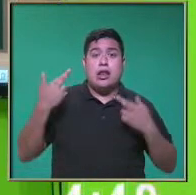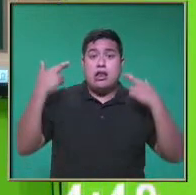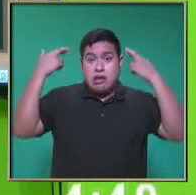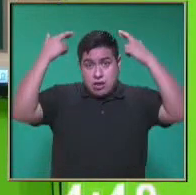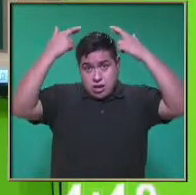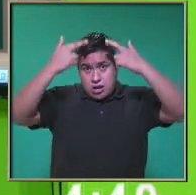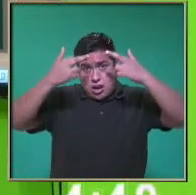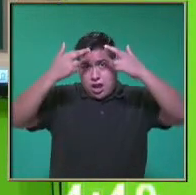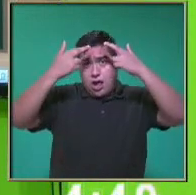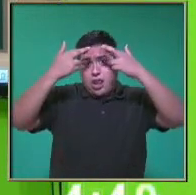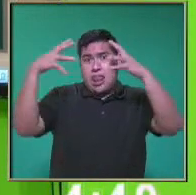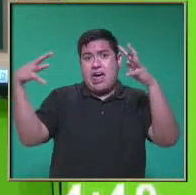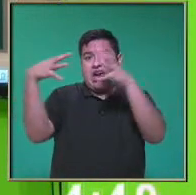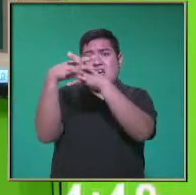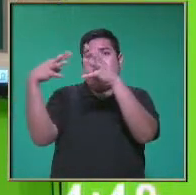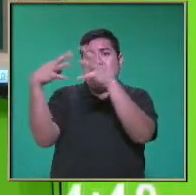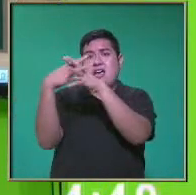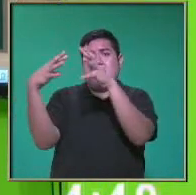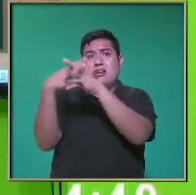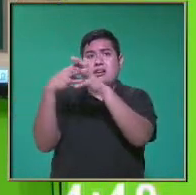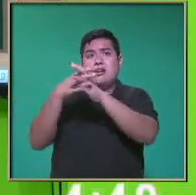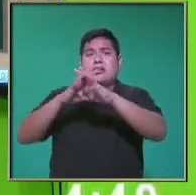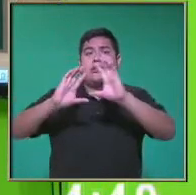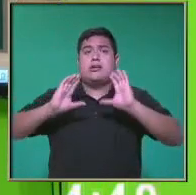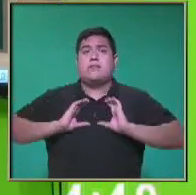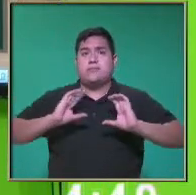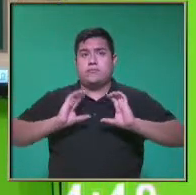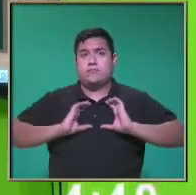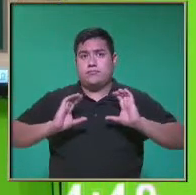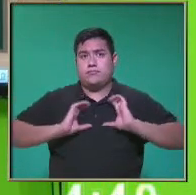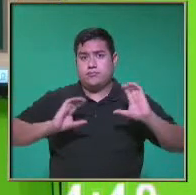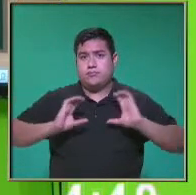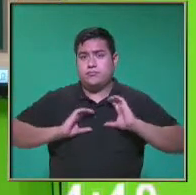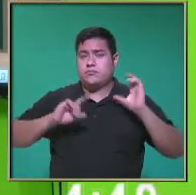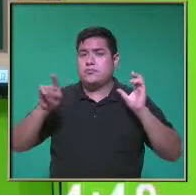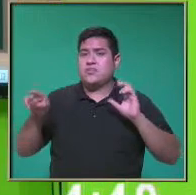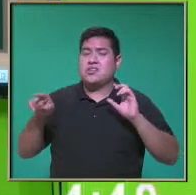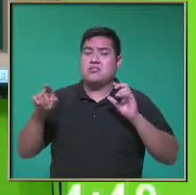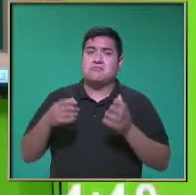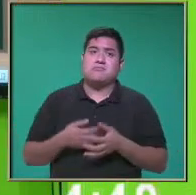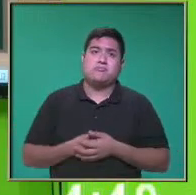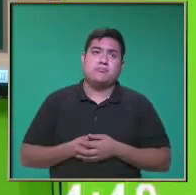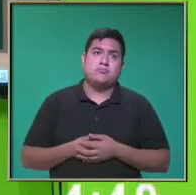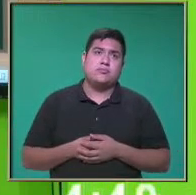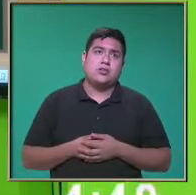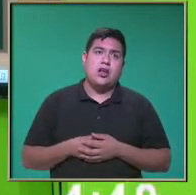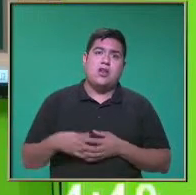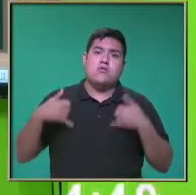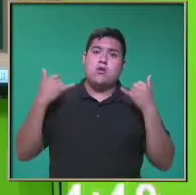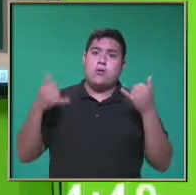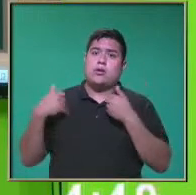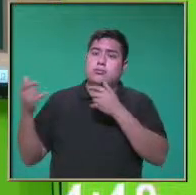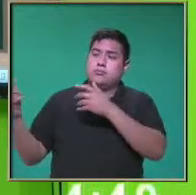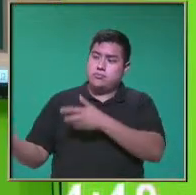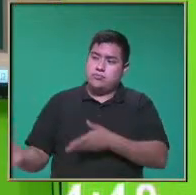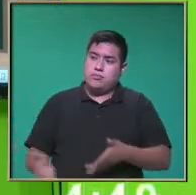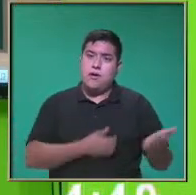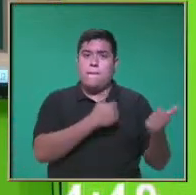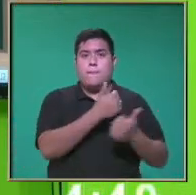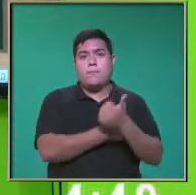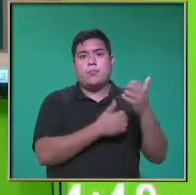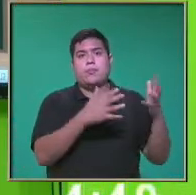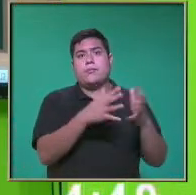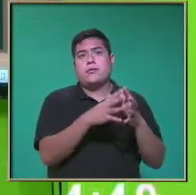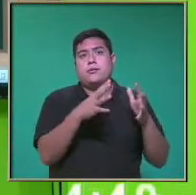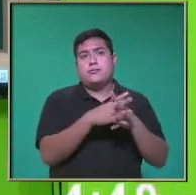declared the war and the general army went to talk to all the young men in the village to go to the war.